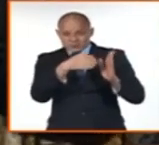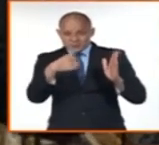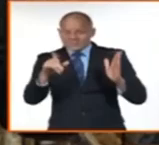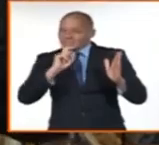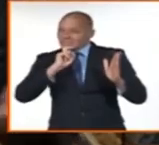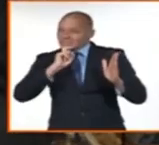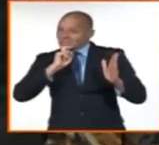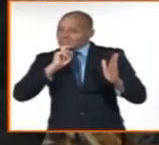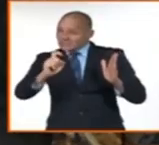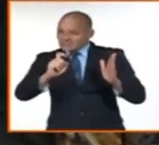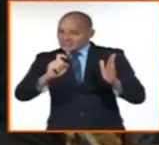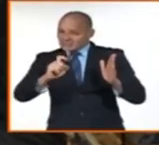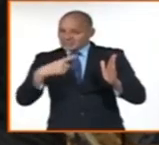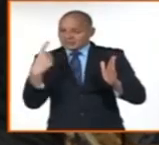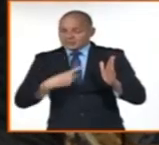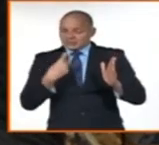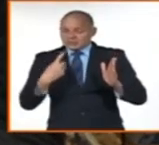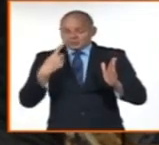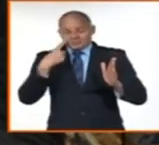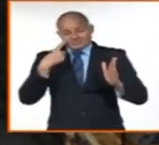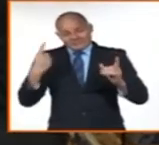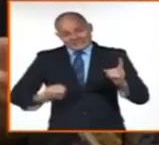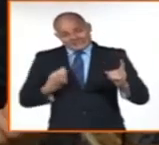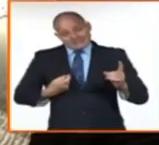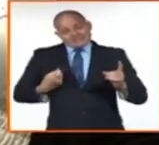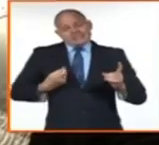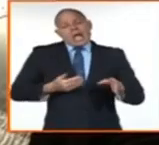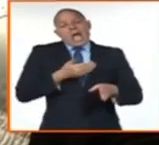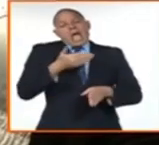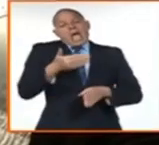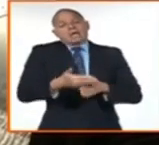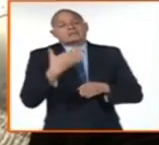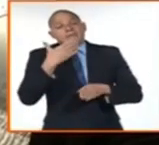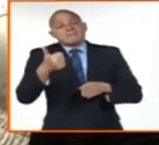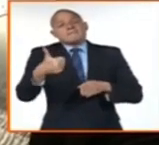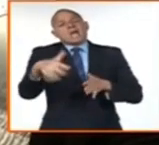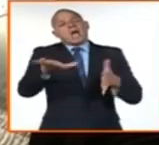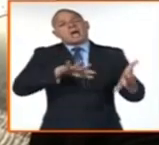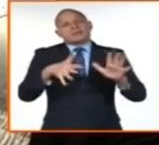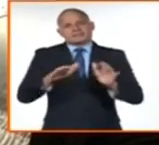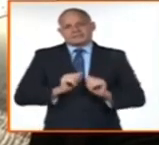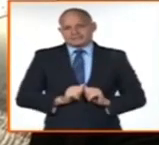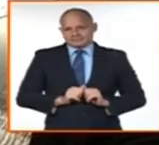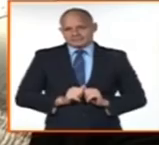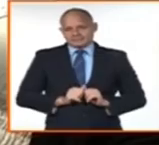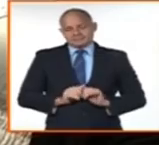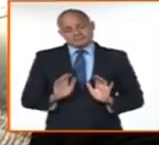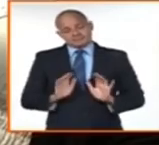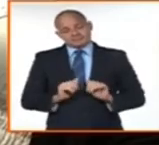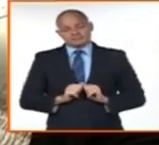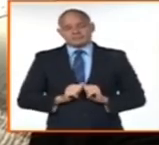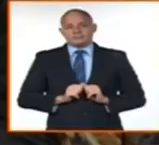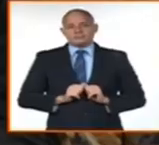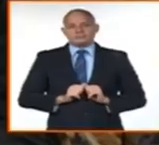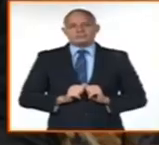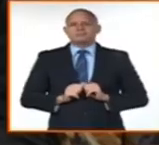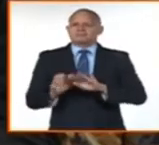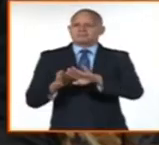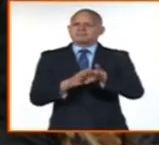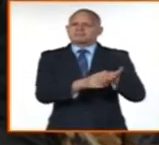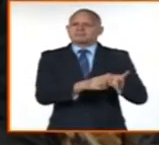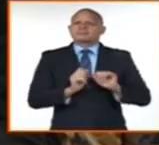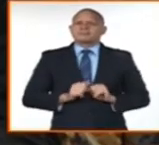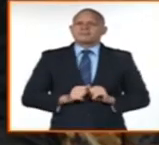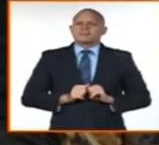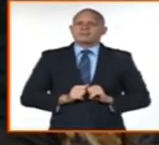con vida y con una situación compleja, pero haciendo cosas. Ahora, una de las últimas medidas